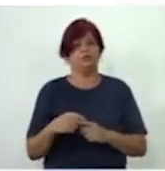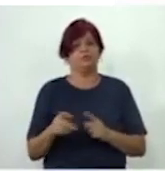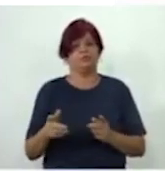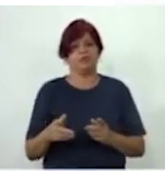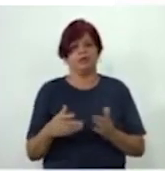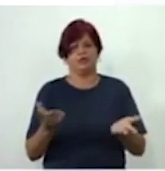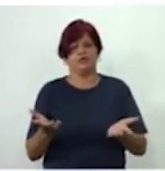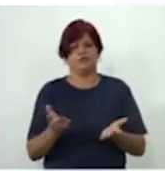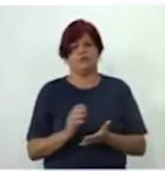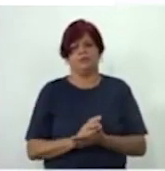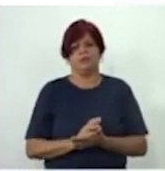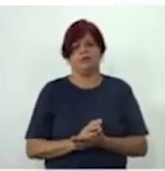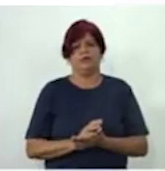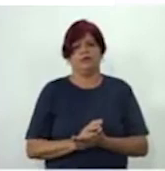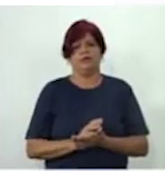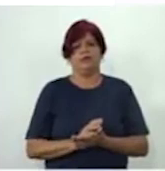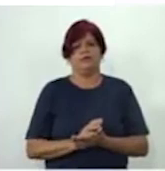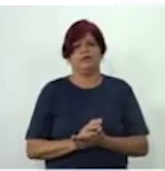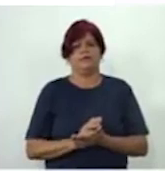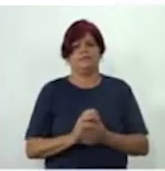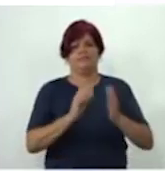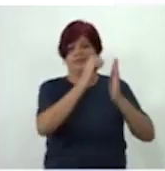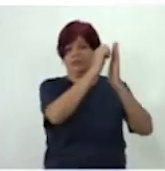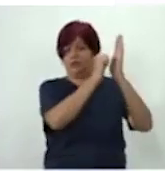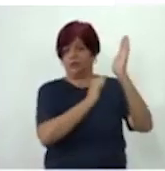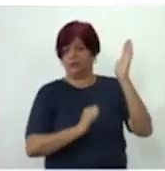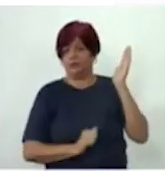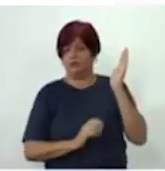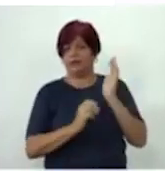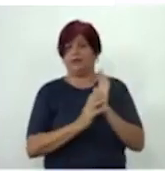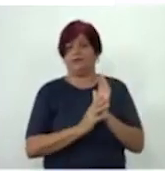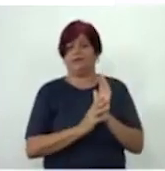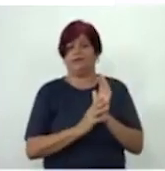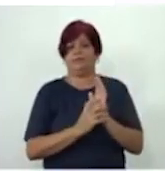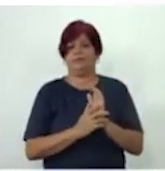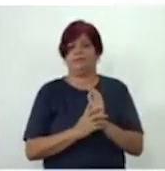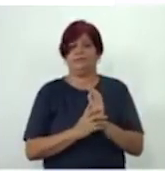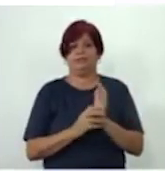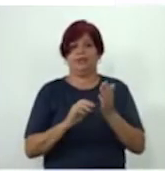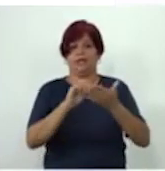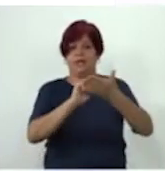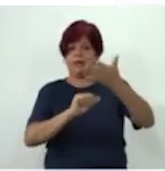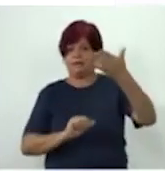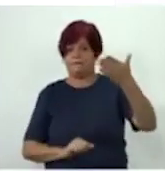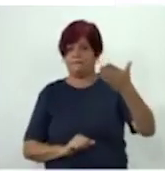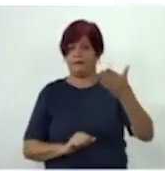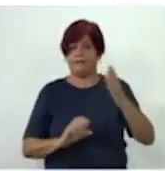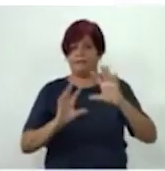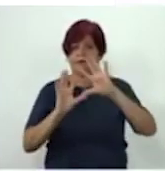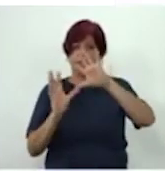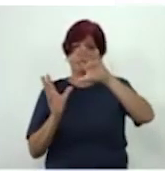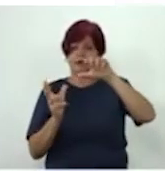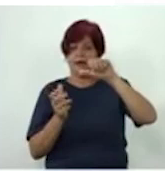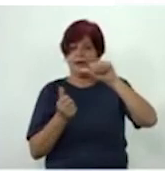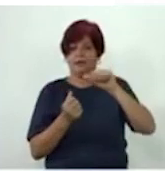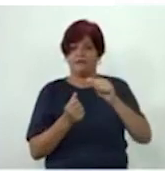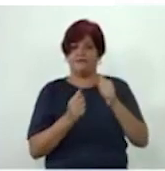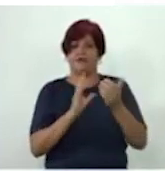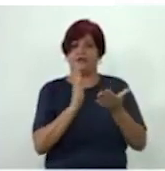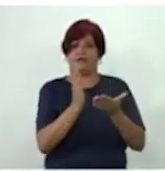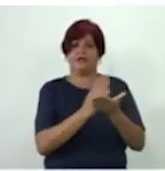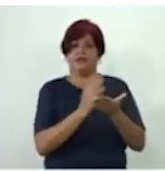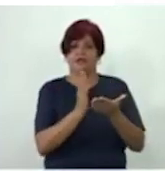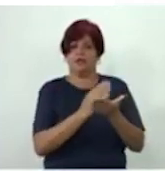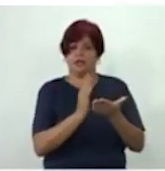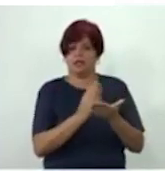esta clase se encuentran las láminas, el mapa, la esfera y el libro